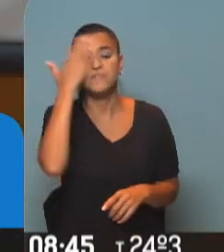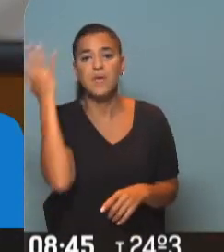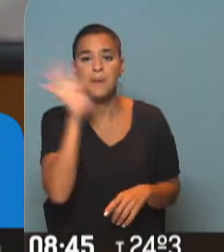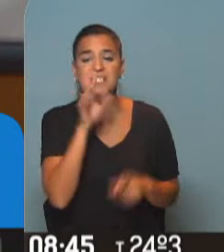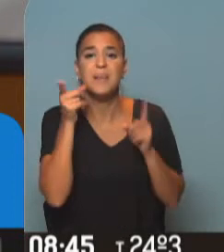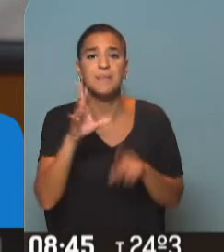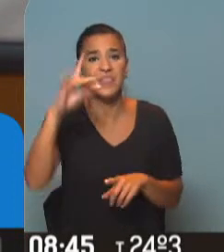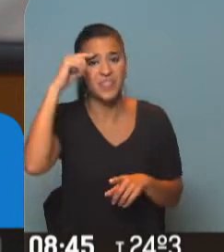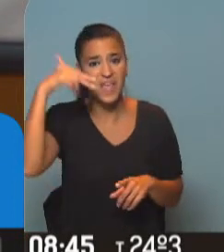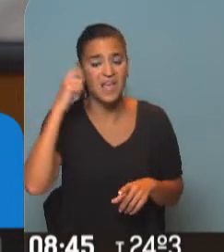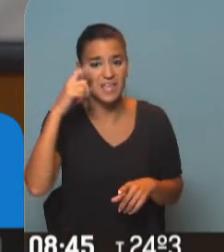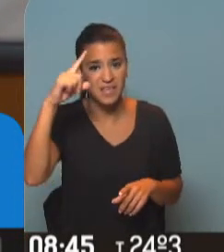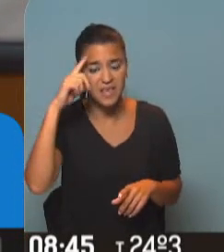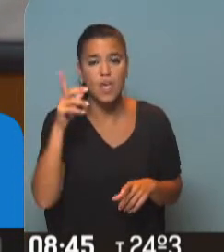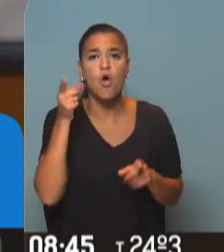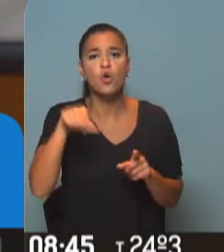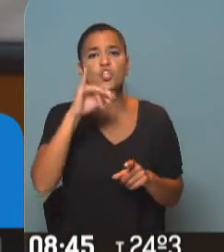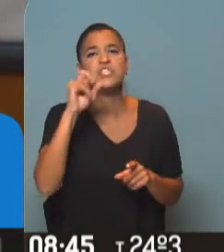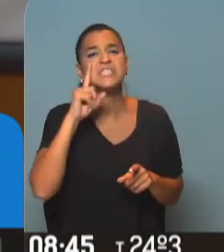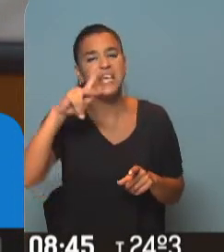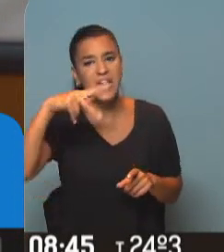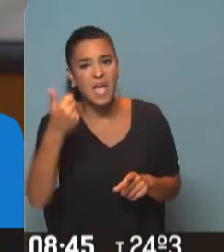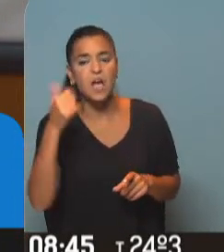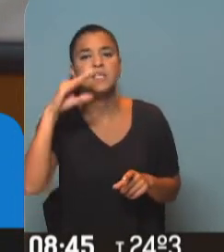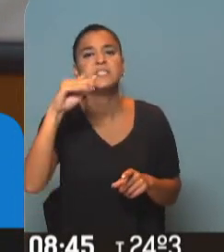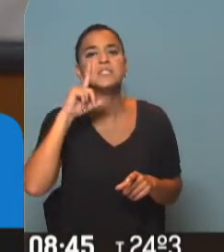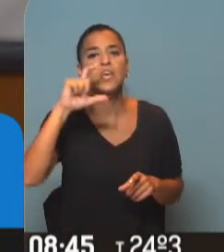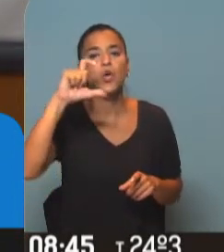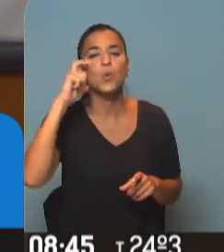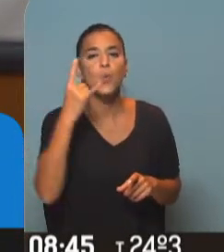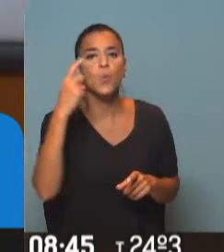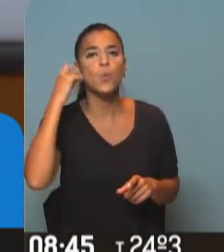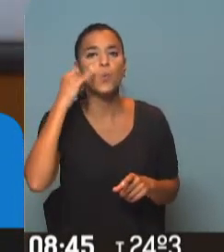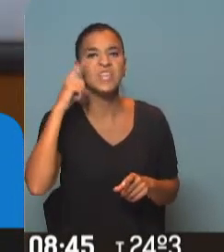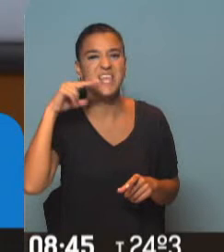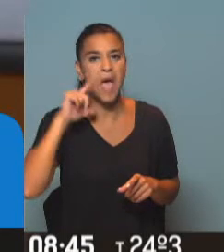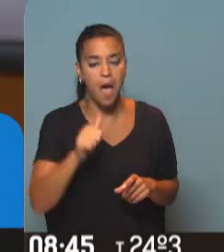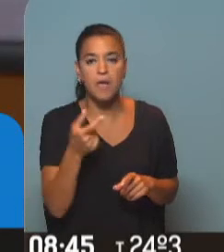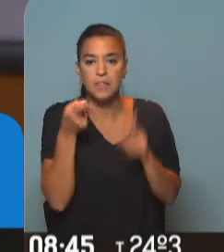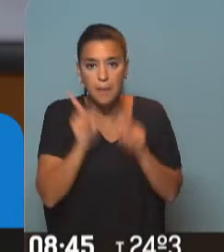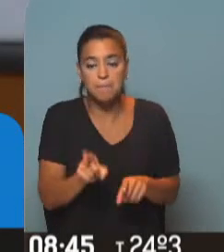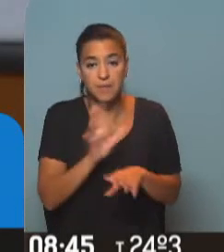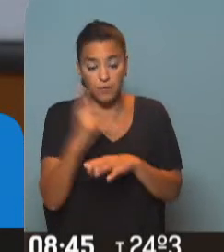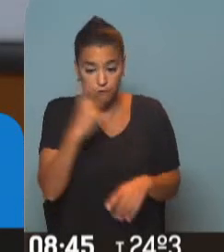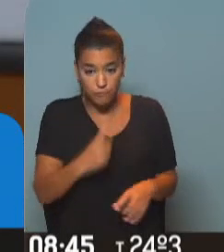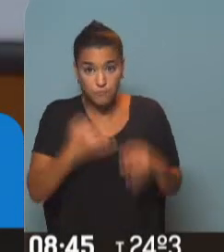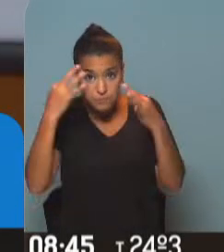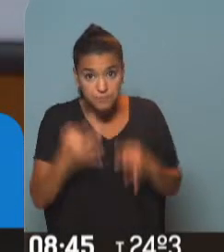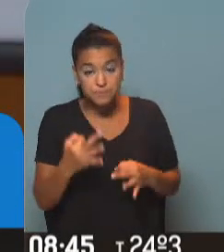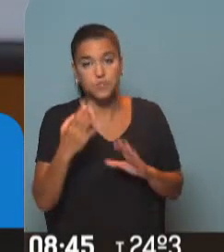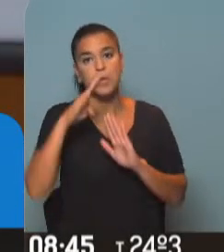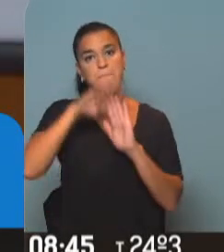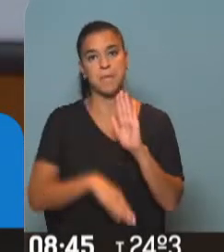dengue está el chikungunya cica que son se transmite de la misma forma y el repelente usado correctamente disminuye la